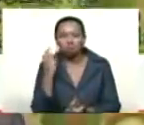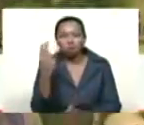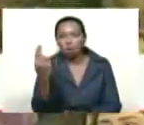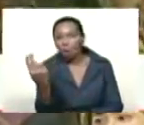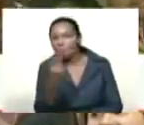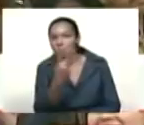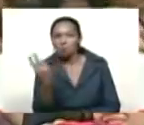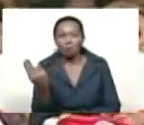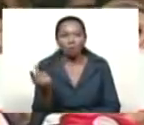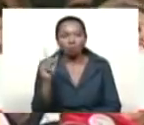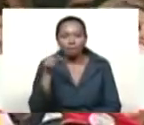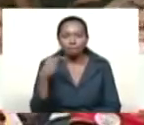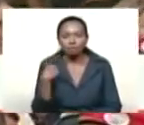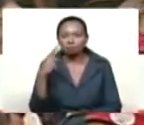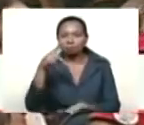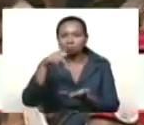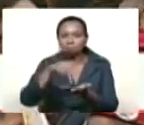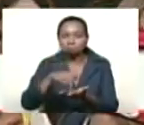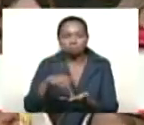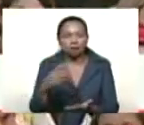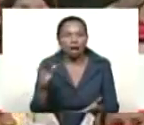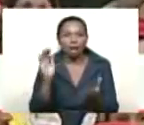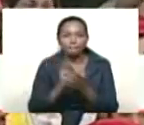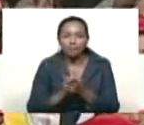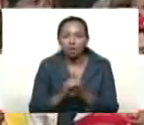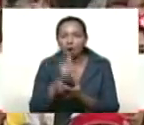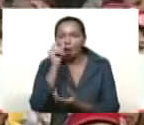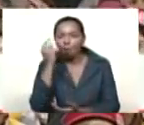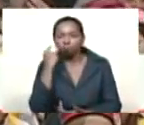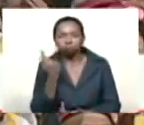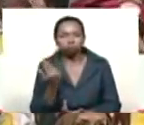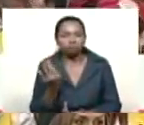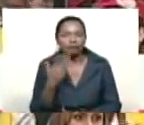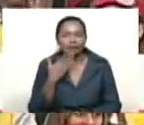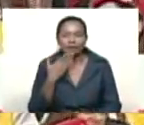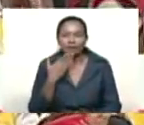novios, novias, amigos y amigas.